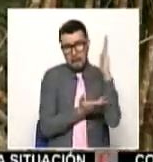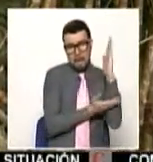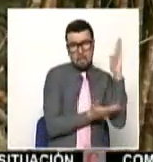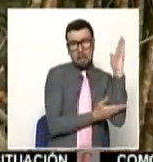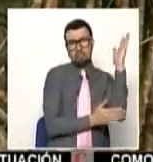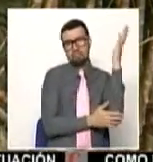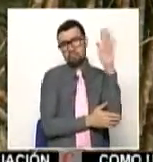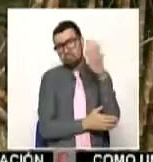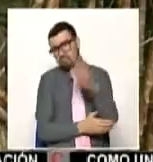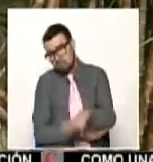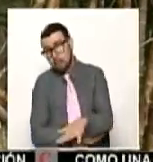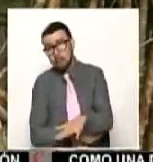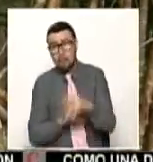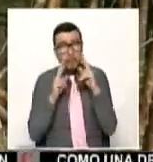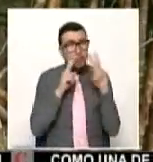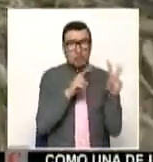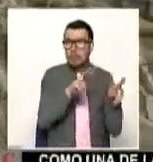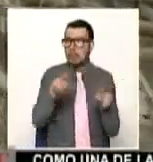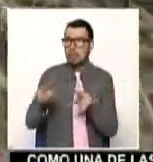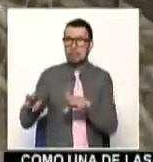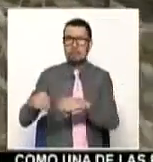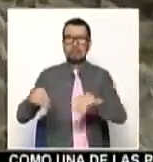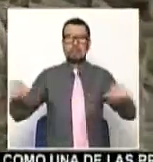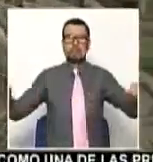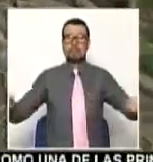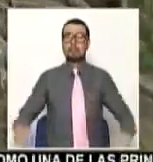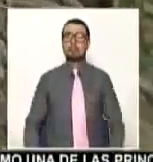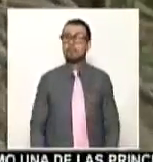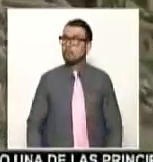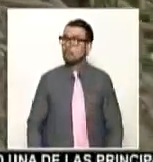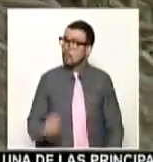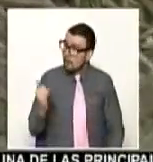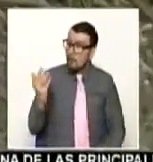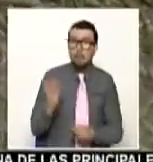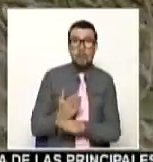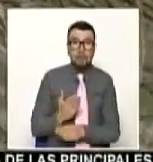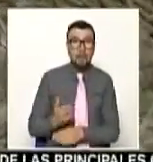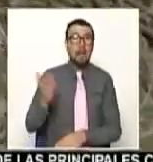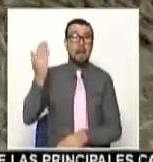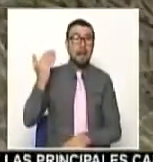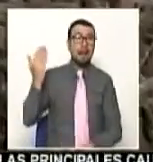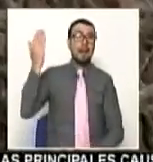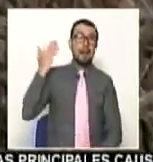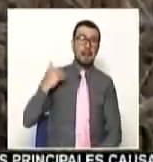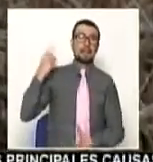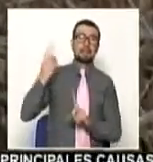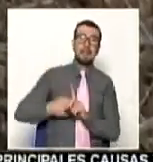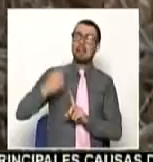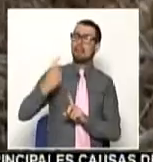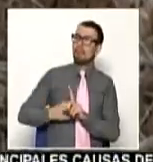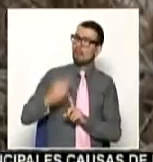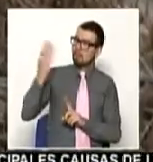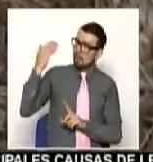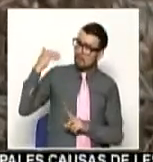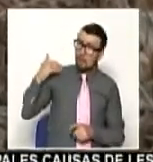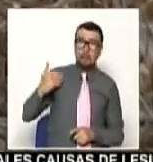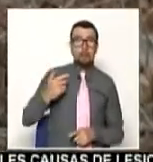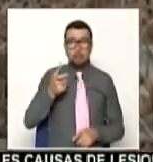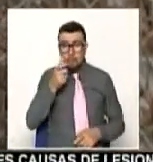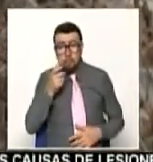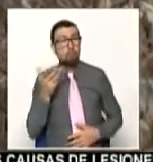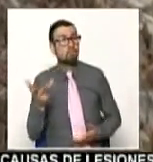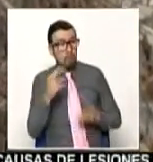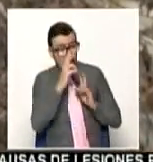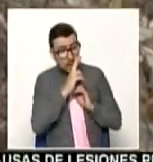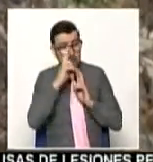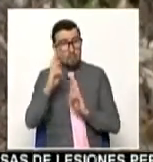brava. El panorama es desolador. La problemática se viene presentando desde ya hace varios meses, así que la comunidad estará a la espera de una